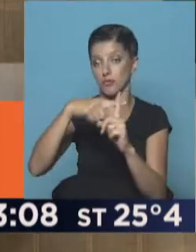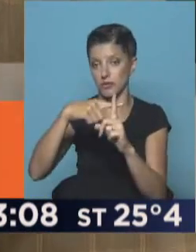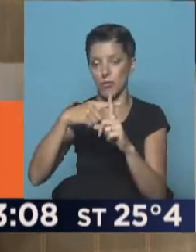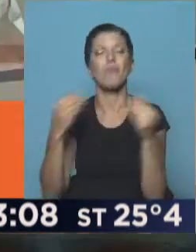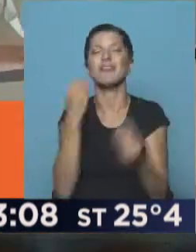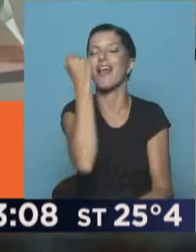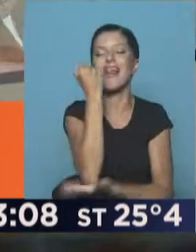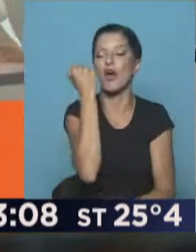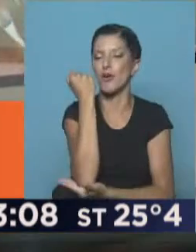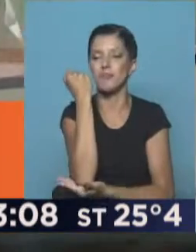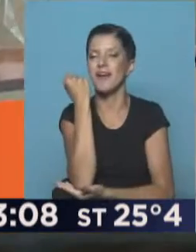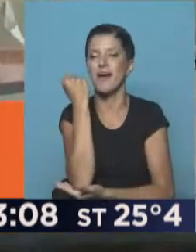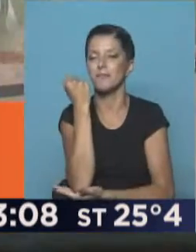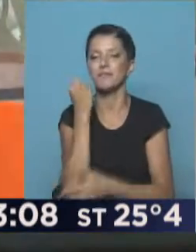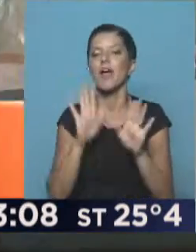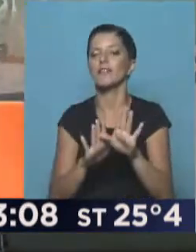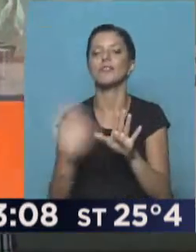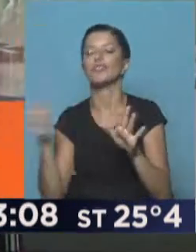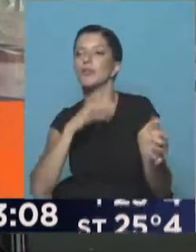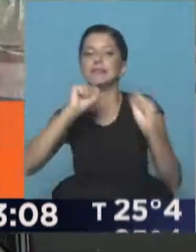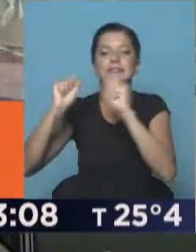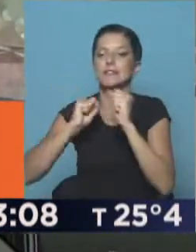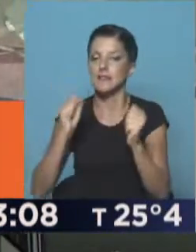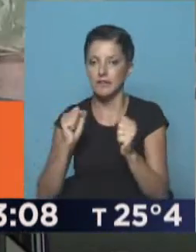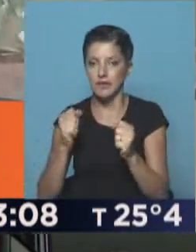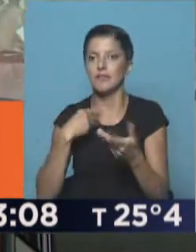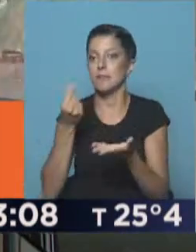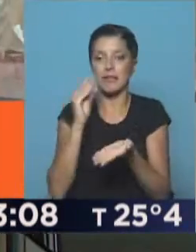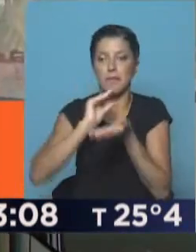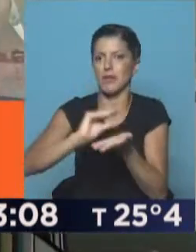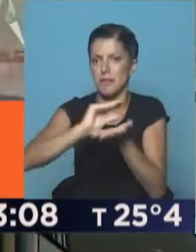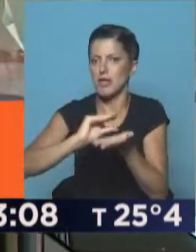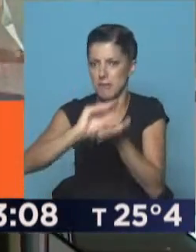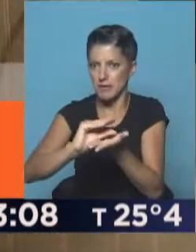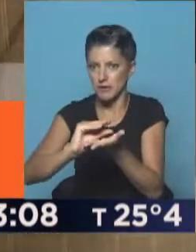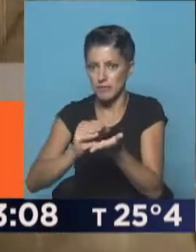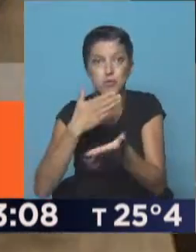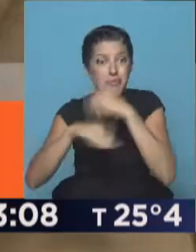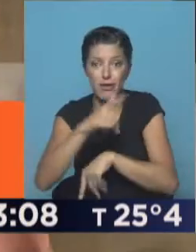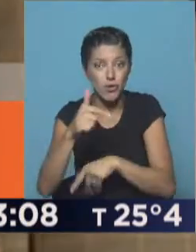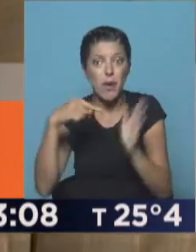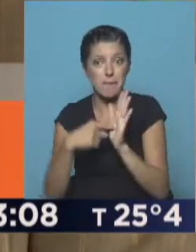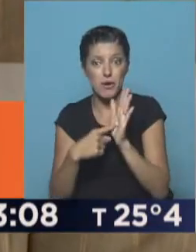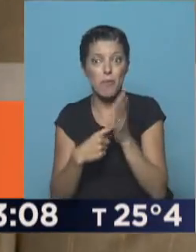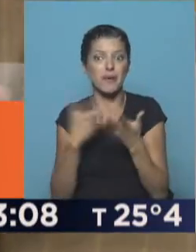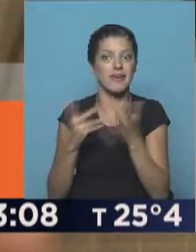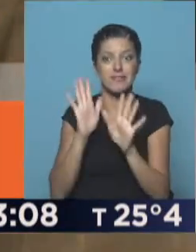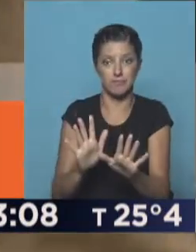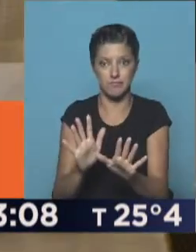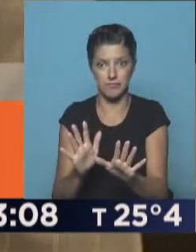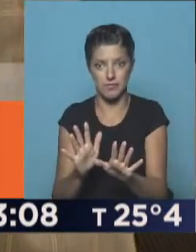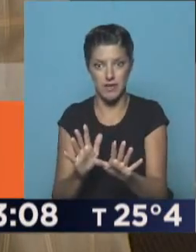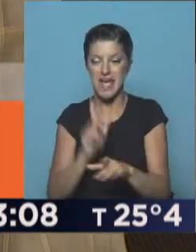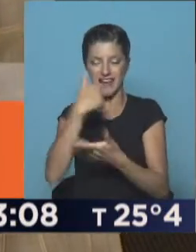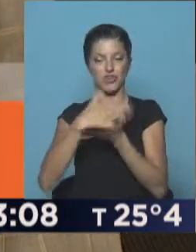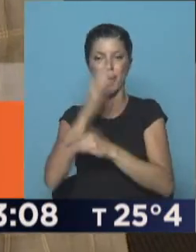estas profecías autocumplidas y todos se excitan y todos empiezan a invertir de repente sin demasiada justificación, pero porque se excitan los espíritus animales de los empresarios,